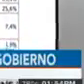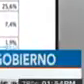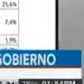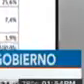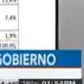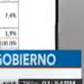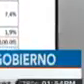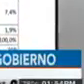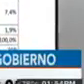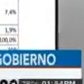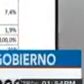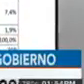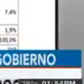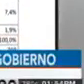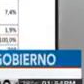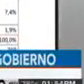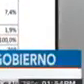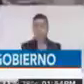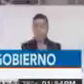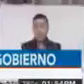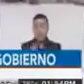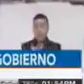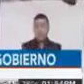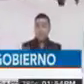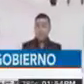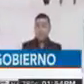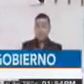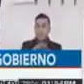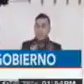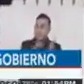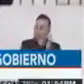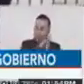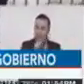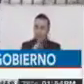de los gobernantes de Centroamérica respecto al manejo de la emergencia.